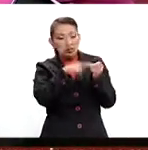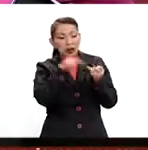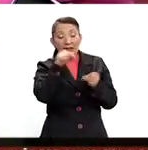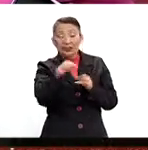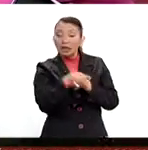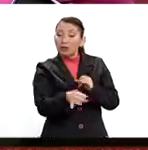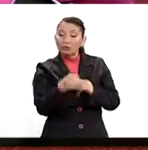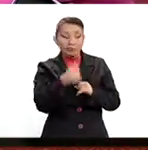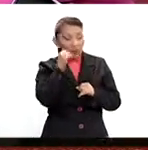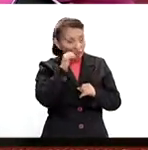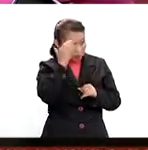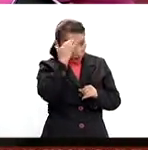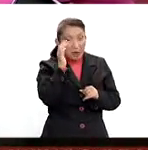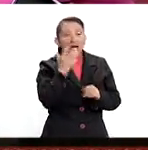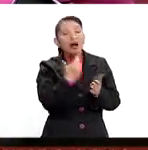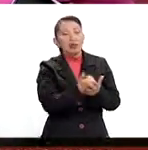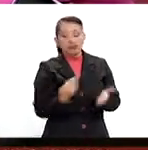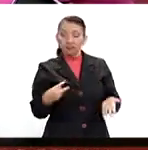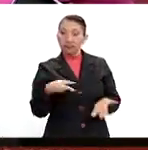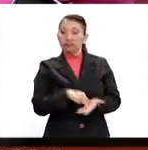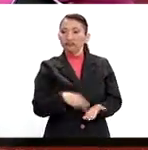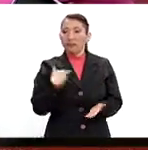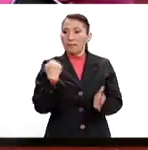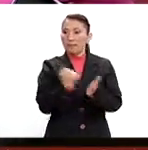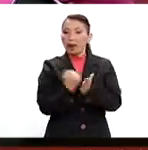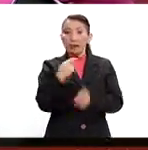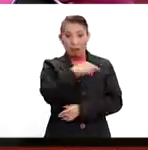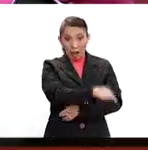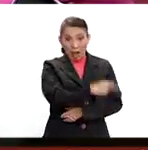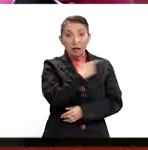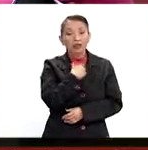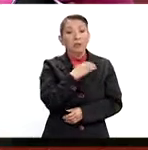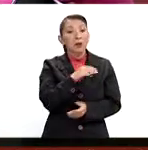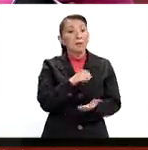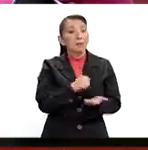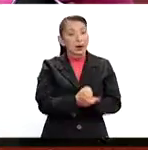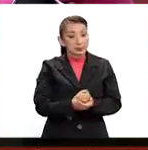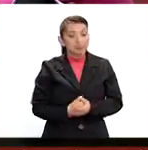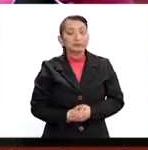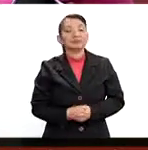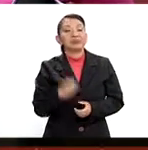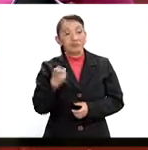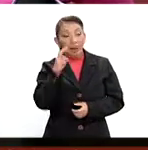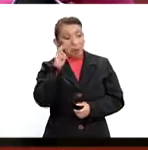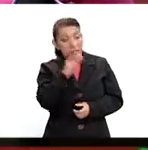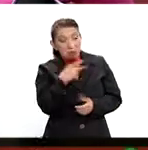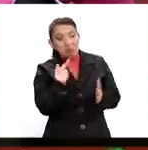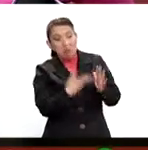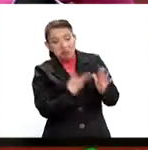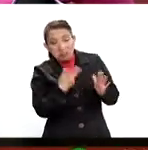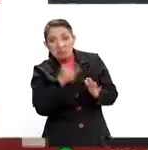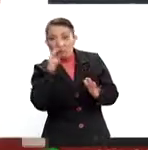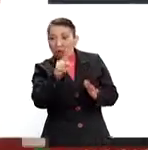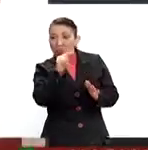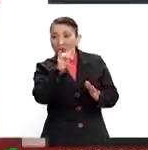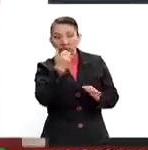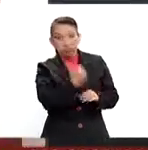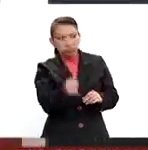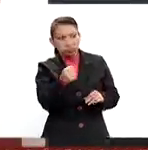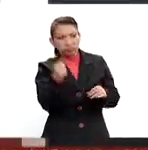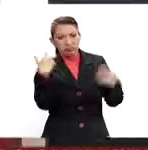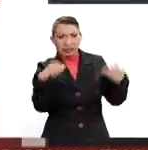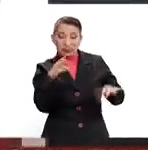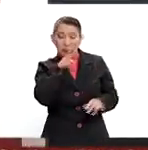que al final sí logró posicionar una marca, él como marca. Sí. Y es lo que estamos observando probablemente en esta elección, que es